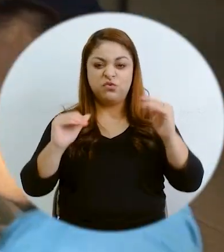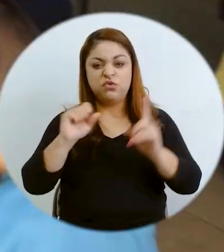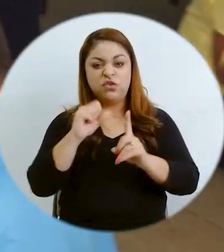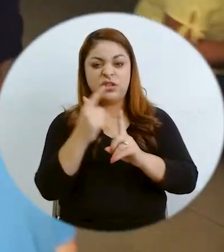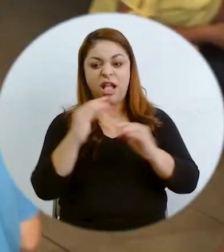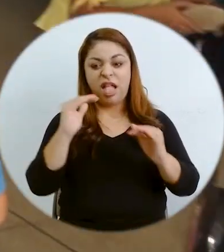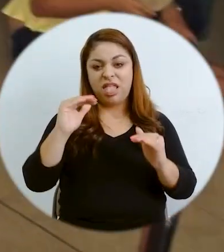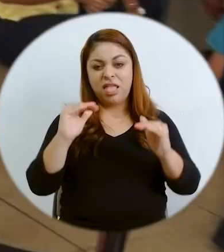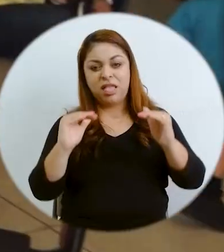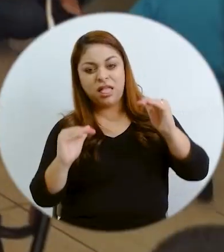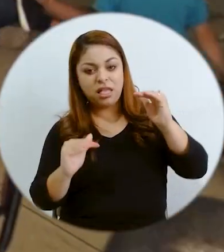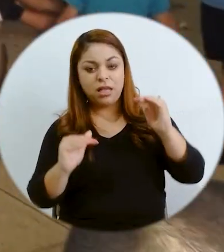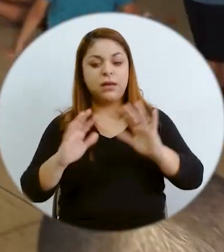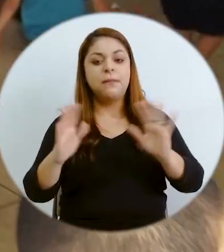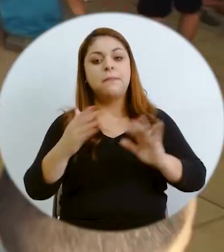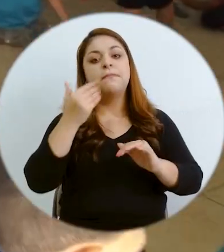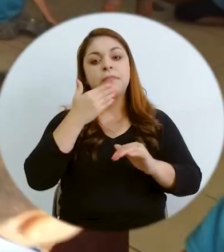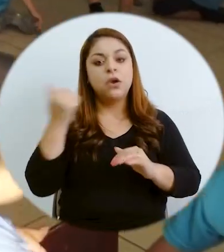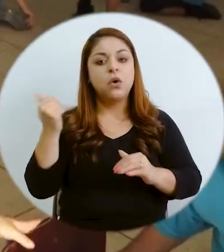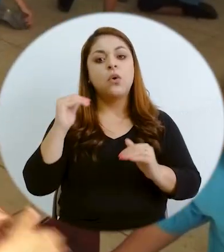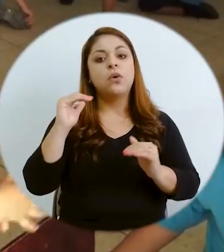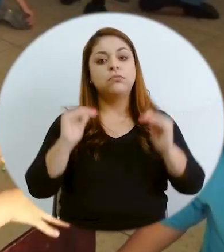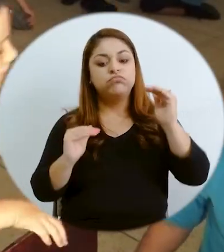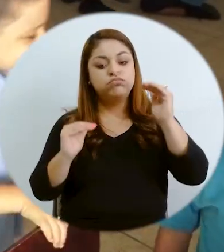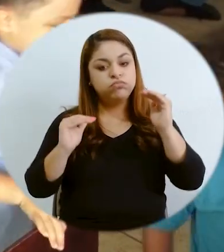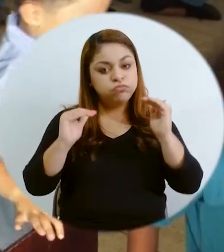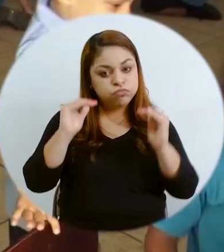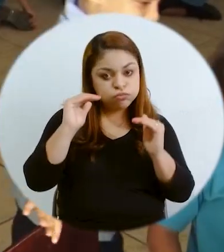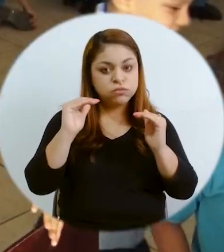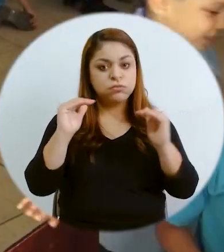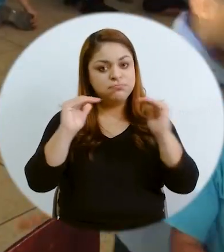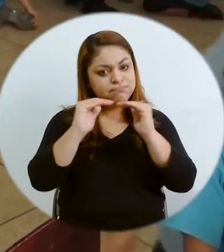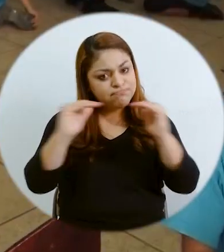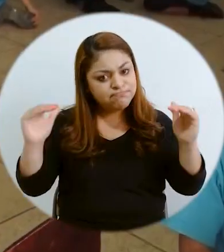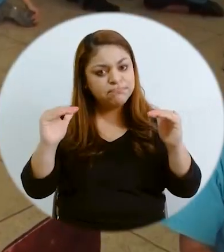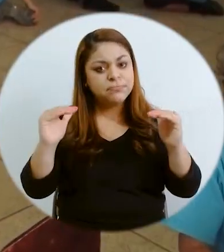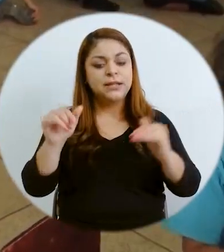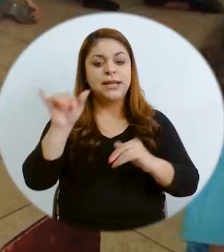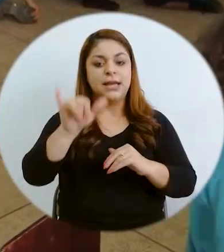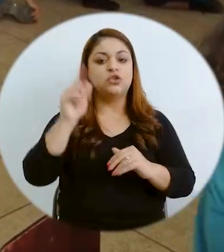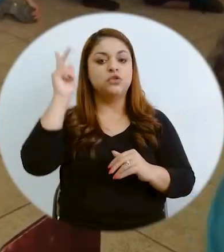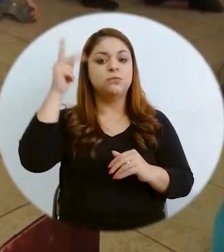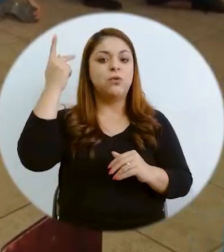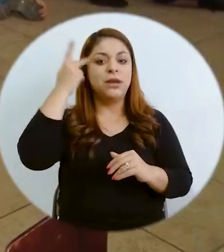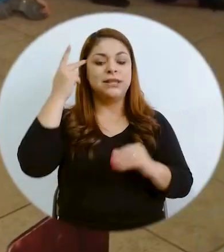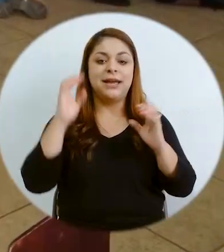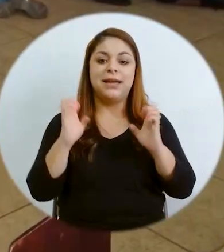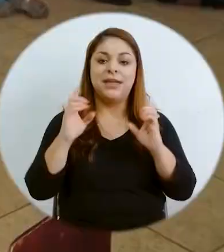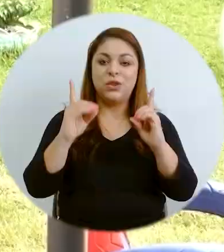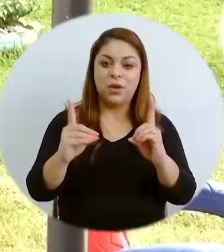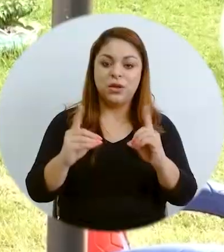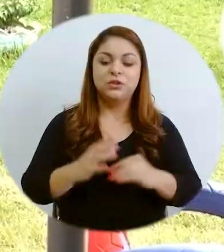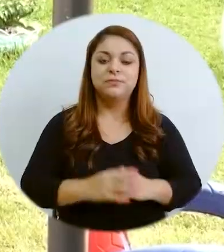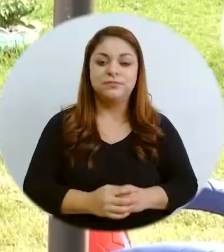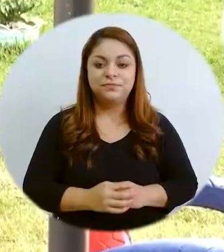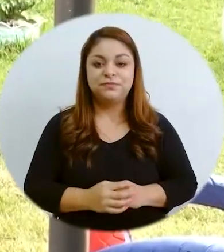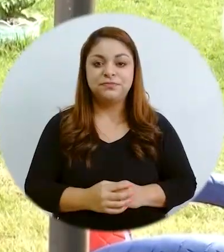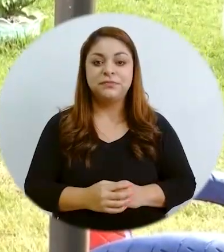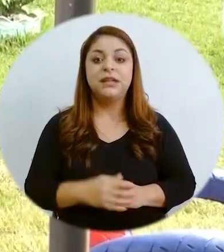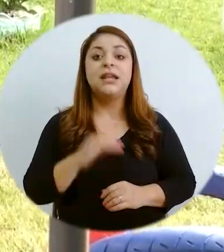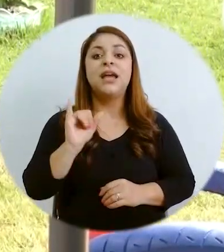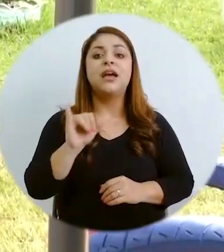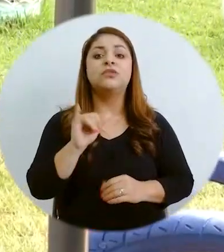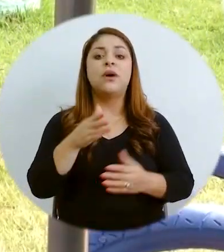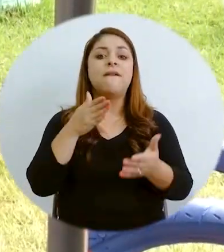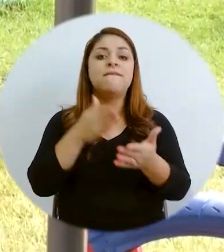de incrementarse, más bien las vayamos bajando. Eso es la política en educación, a eso es lo que nos referimos.